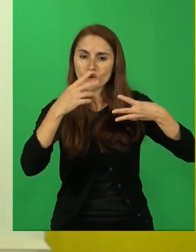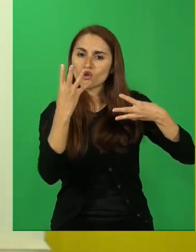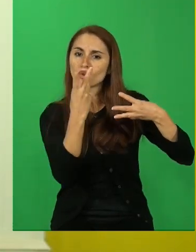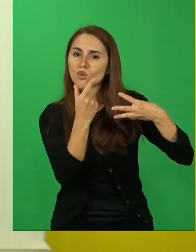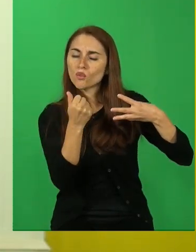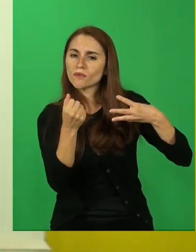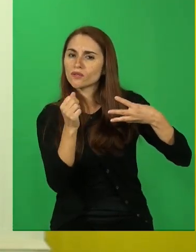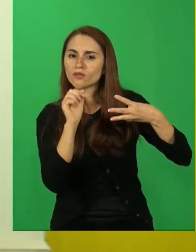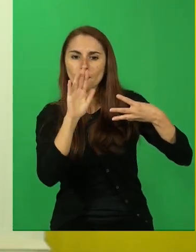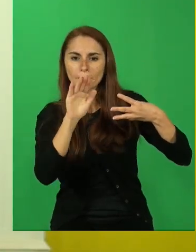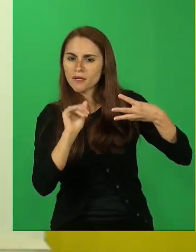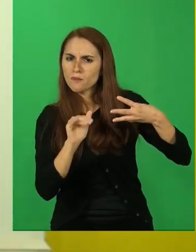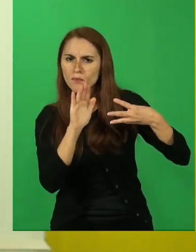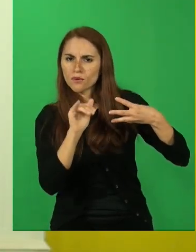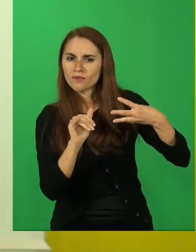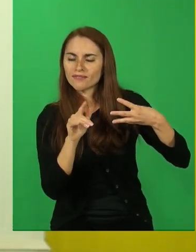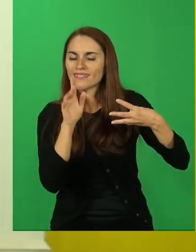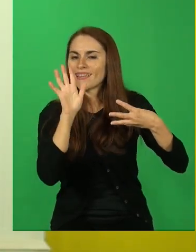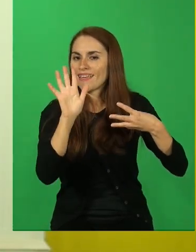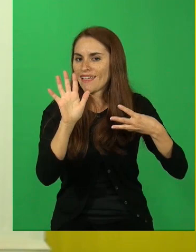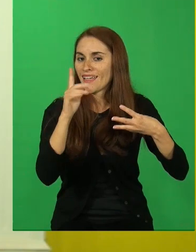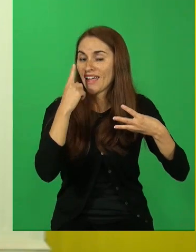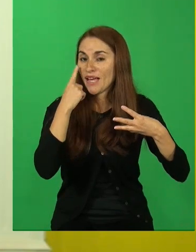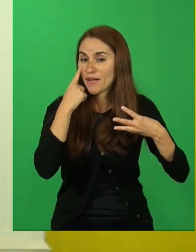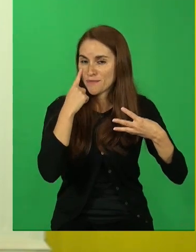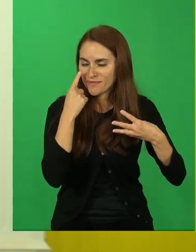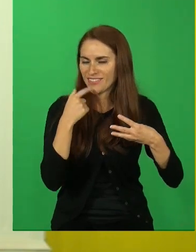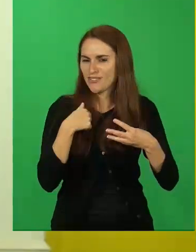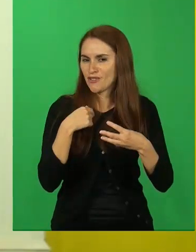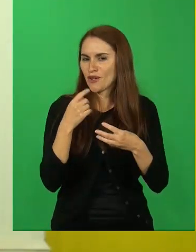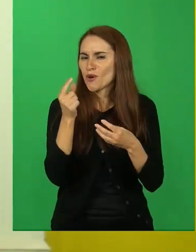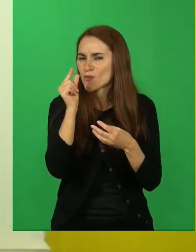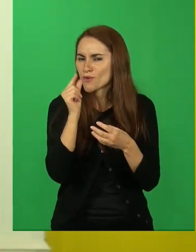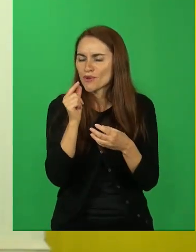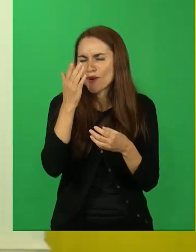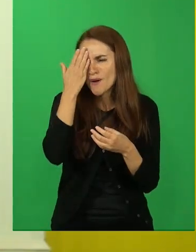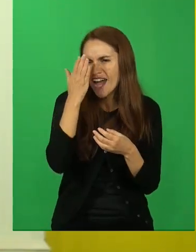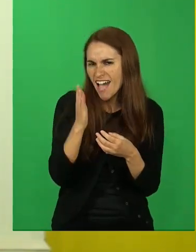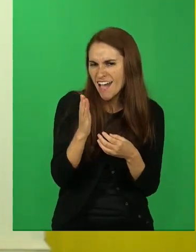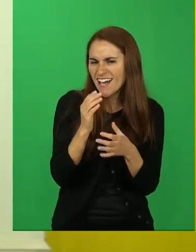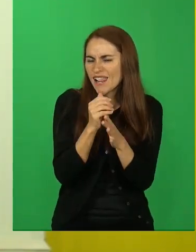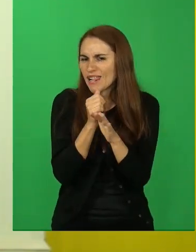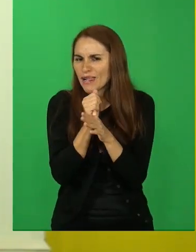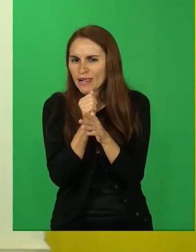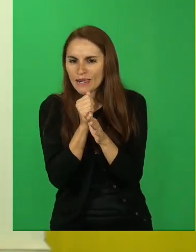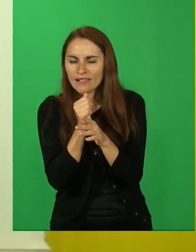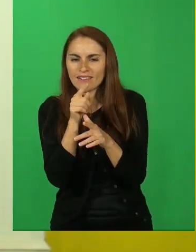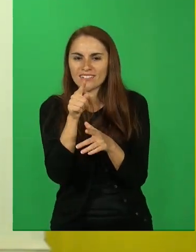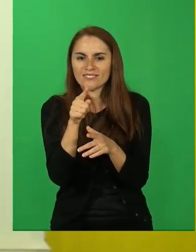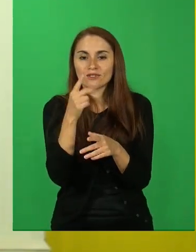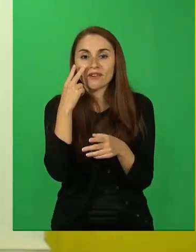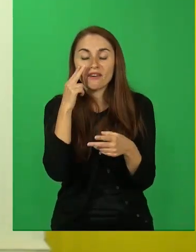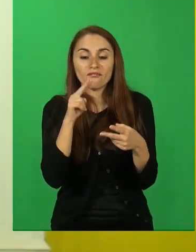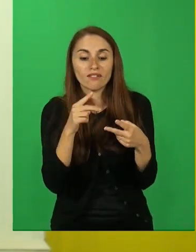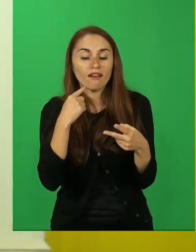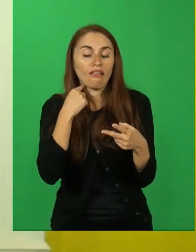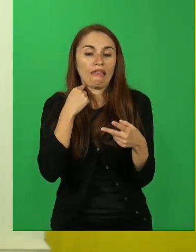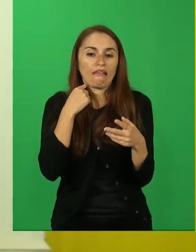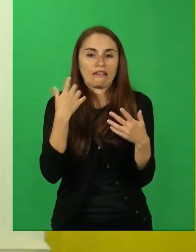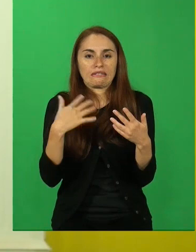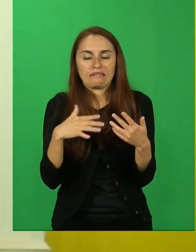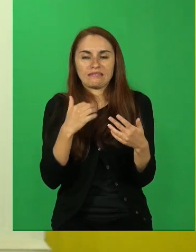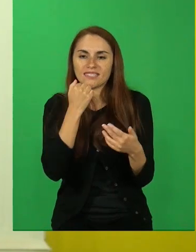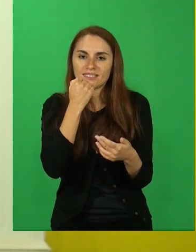números. Ah, lo que pasa es que a veces a mí me gusta ser un poco mala y pongo alguna que otra pillería para ver si tú